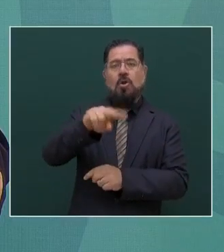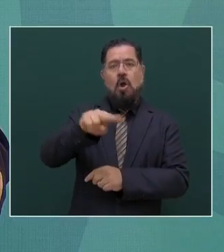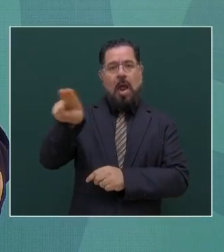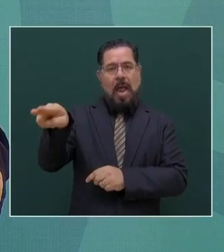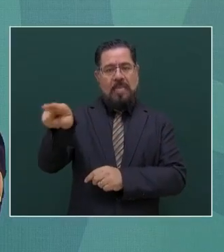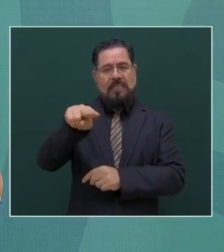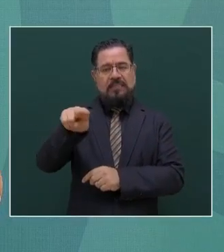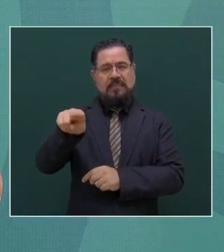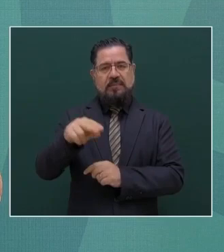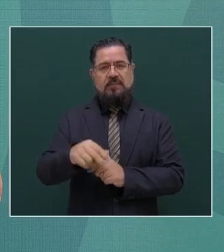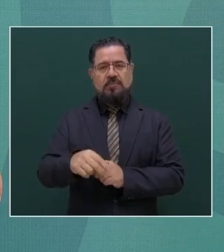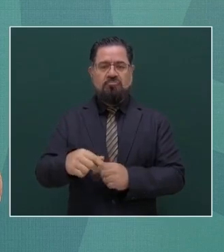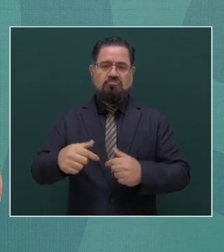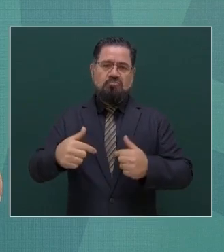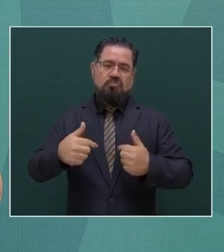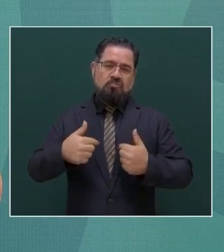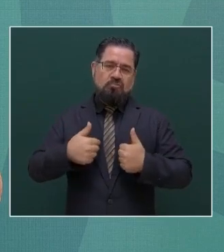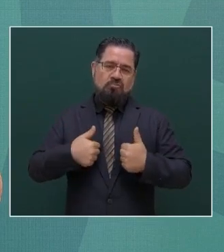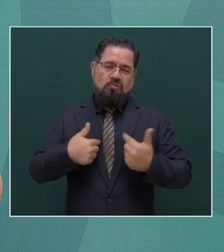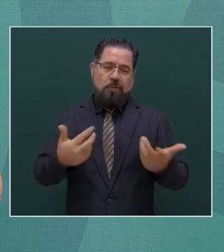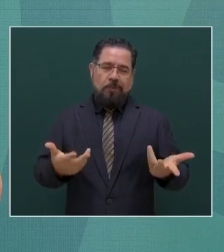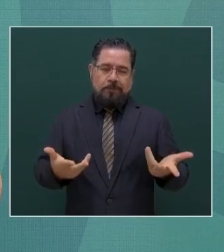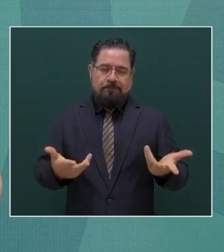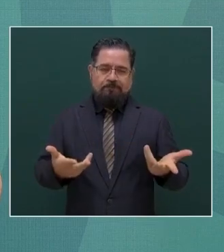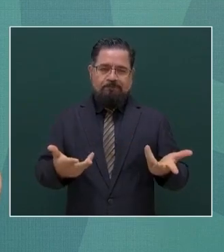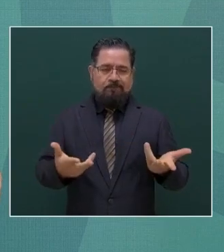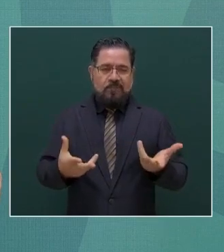Ya no voy a poder yo